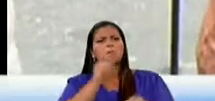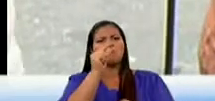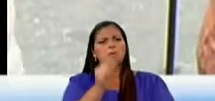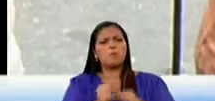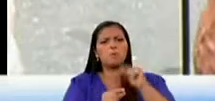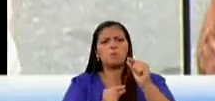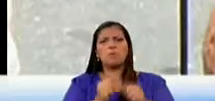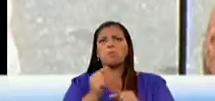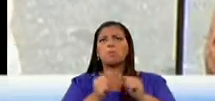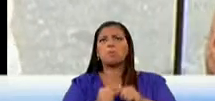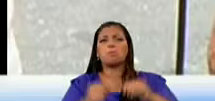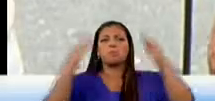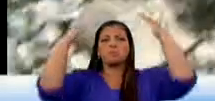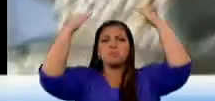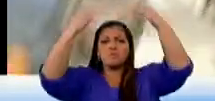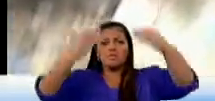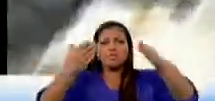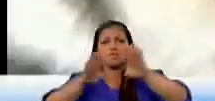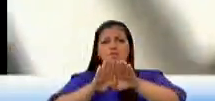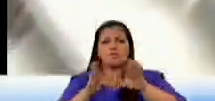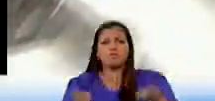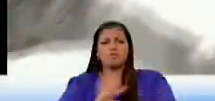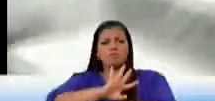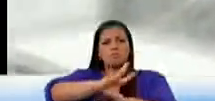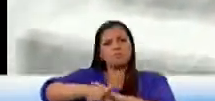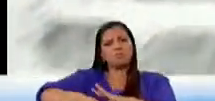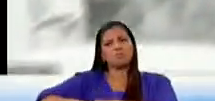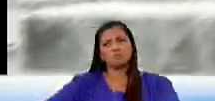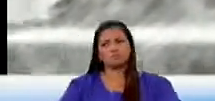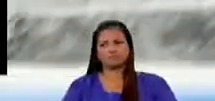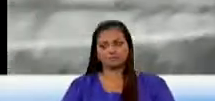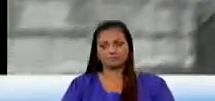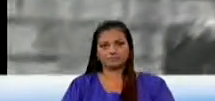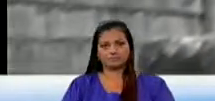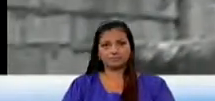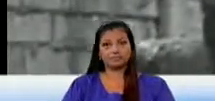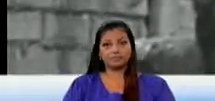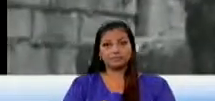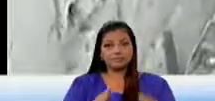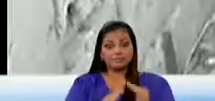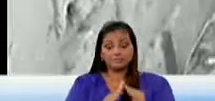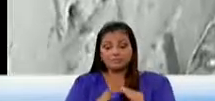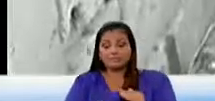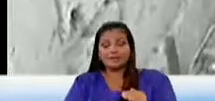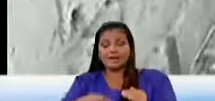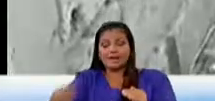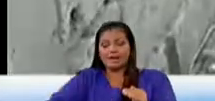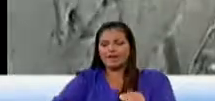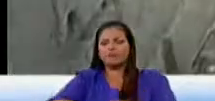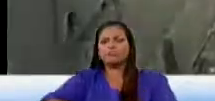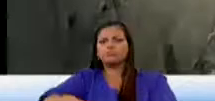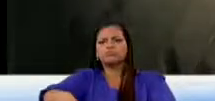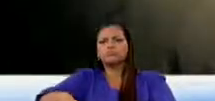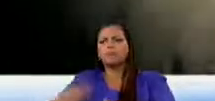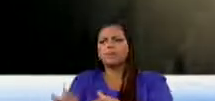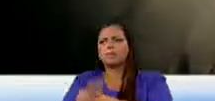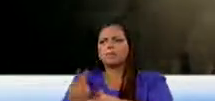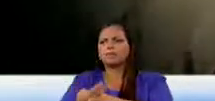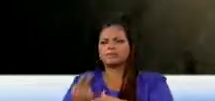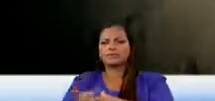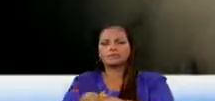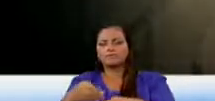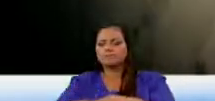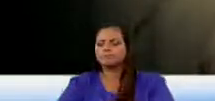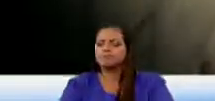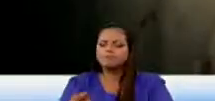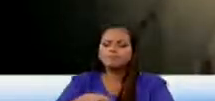El techo, puertas, todo se han ido llevando. Junto a la casa hay un solar vacío por donde decidimos entrar. Lo primero que encontramos fue un saco con